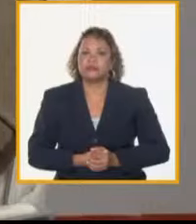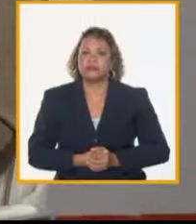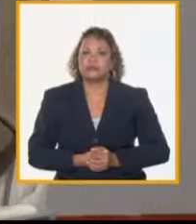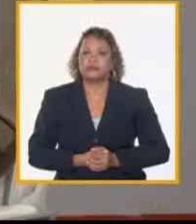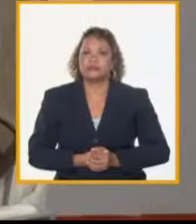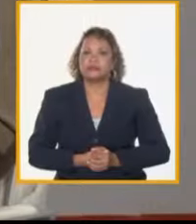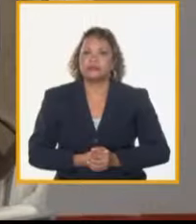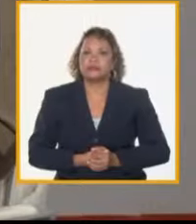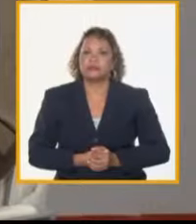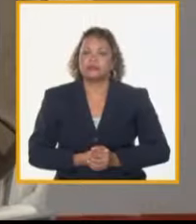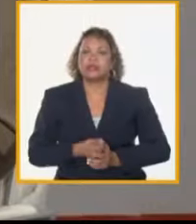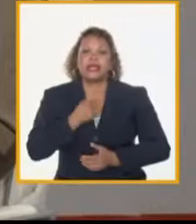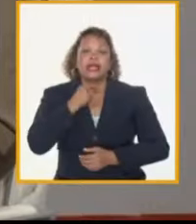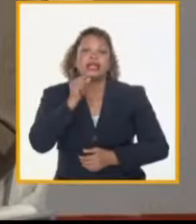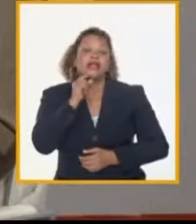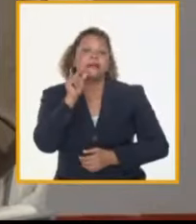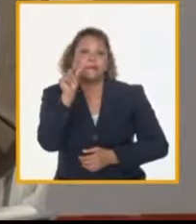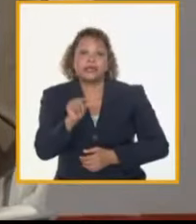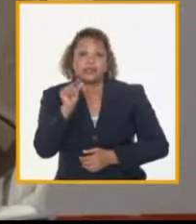de los grupos